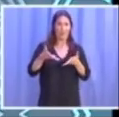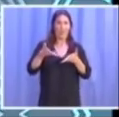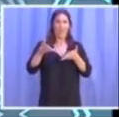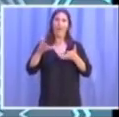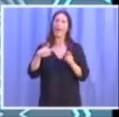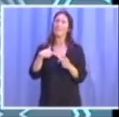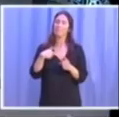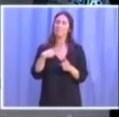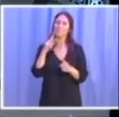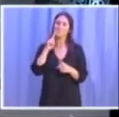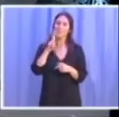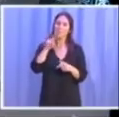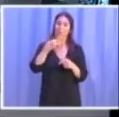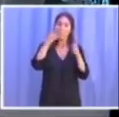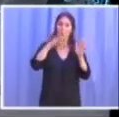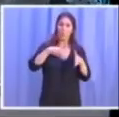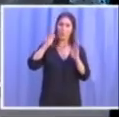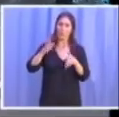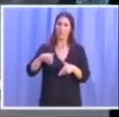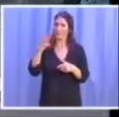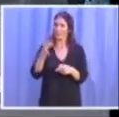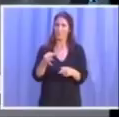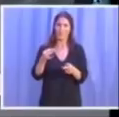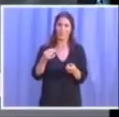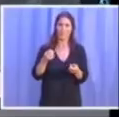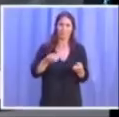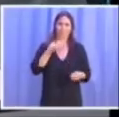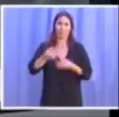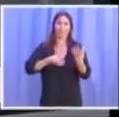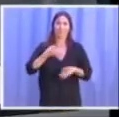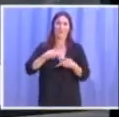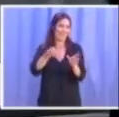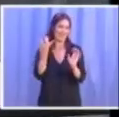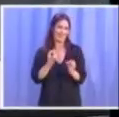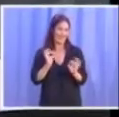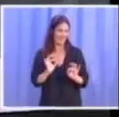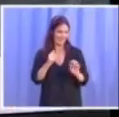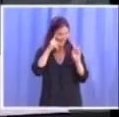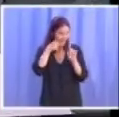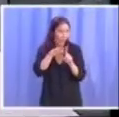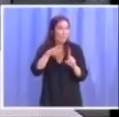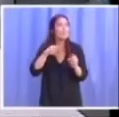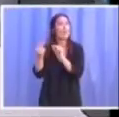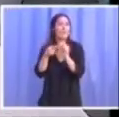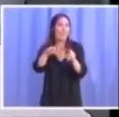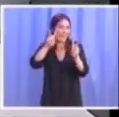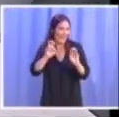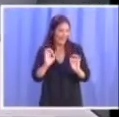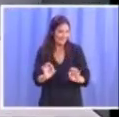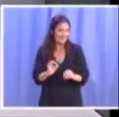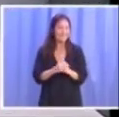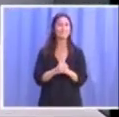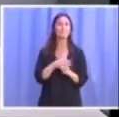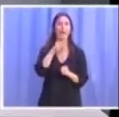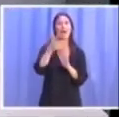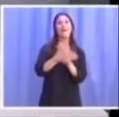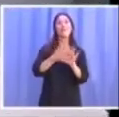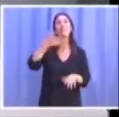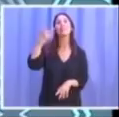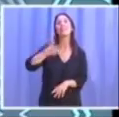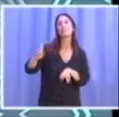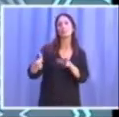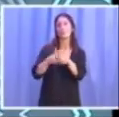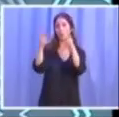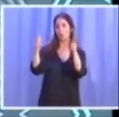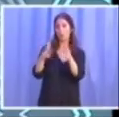veo que se van a animar como tiene que ser, porque de eso se trata el debate. Vamos a hablar de derechos